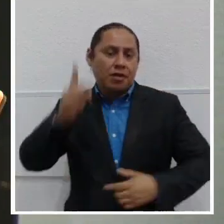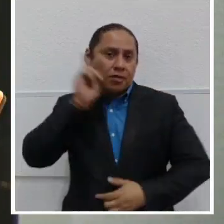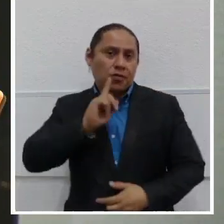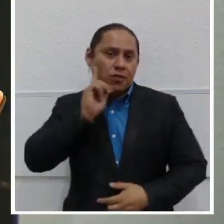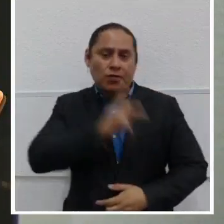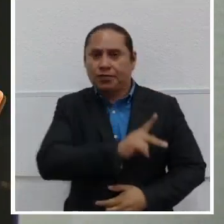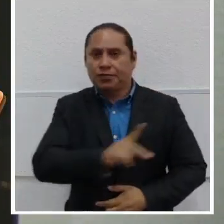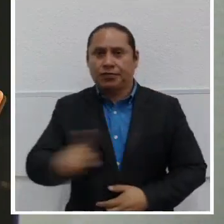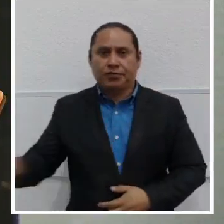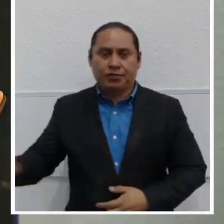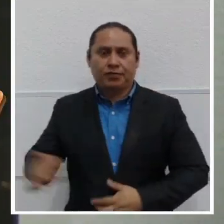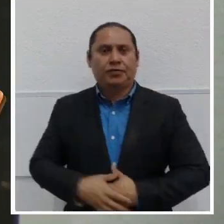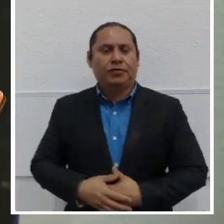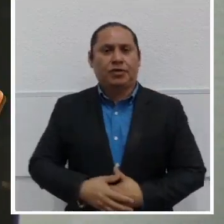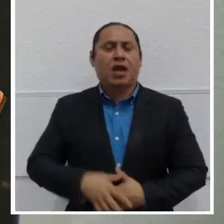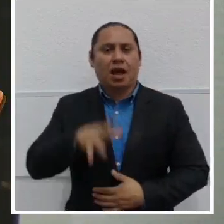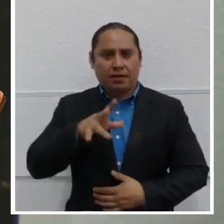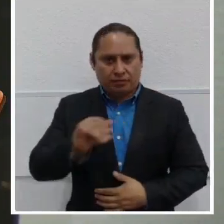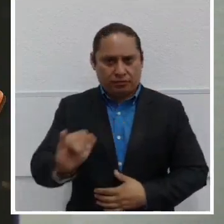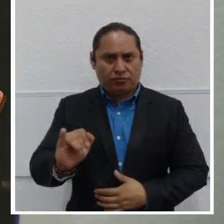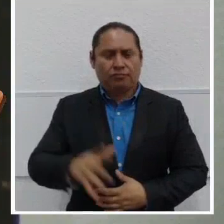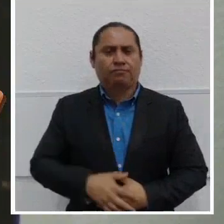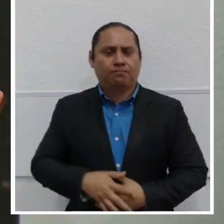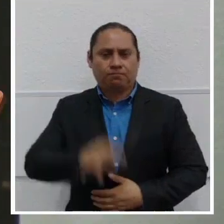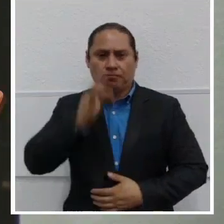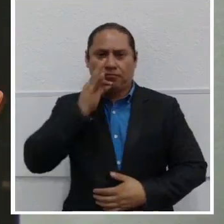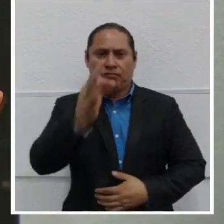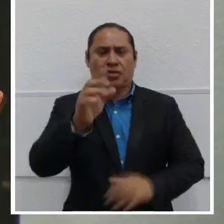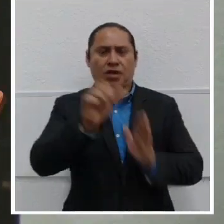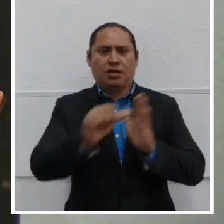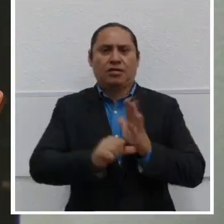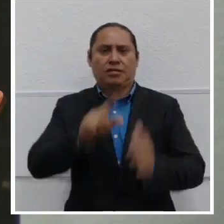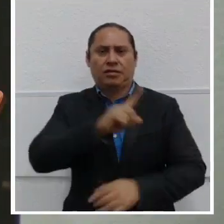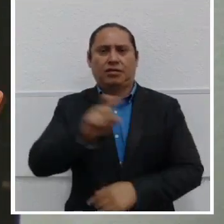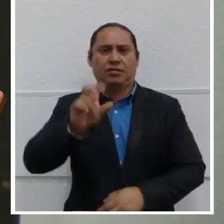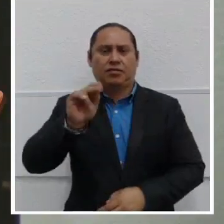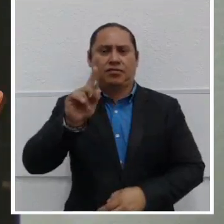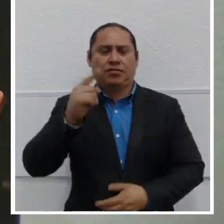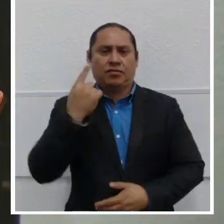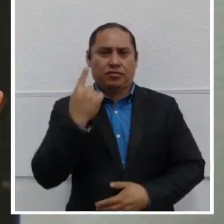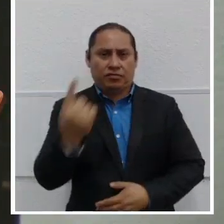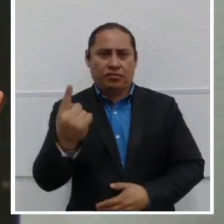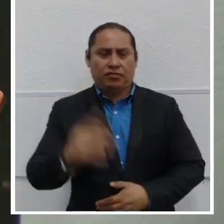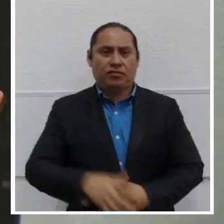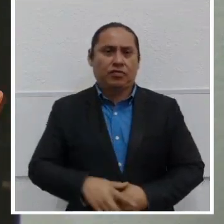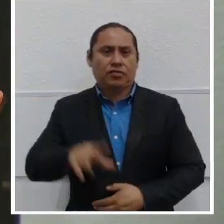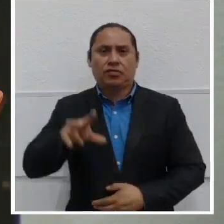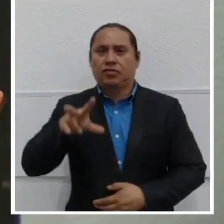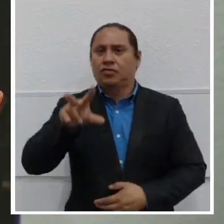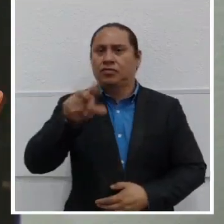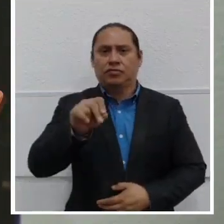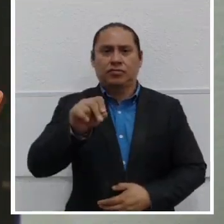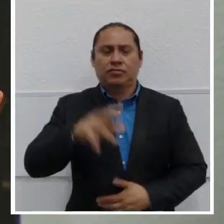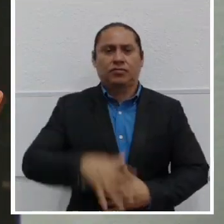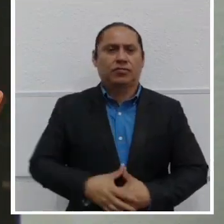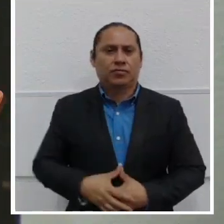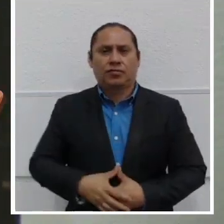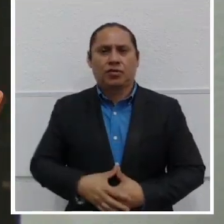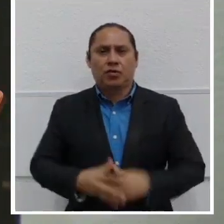mujeres tan es así que manifieste que en el artículo 181 no está